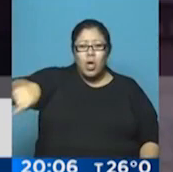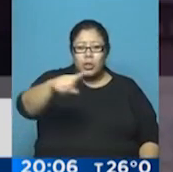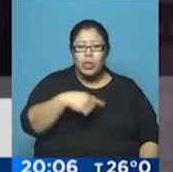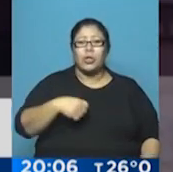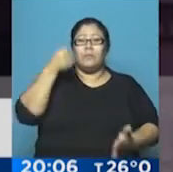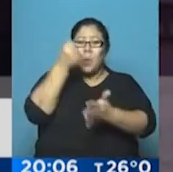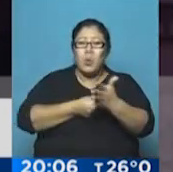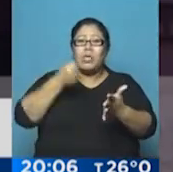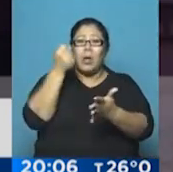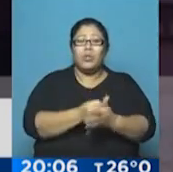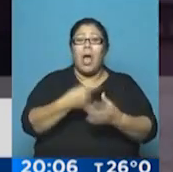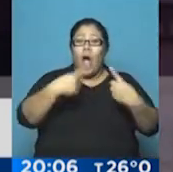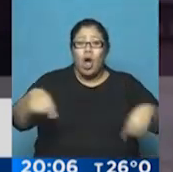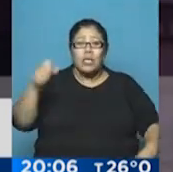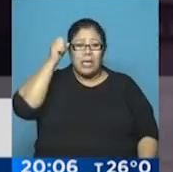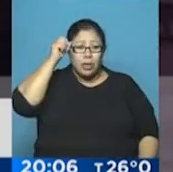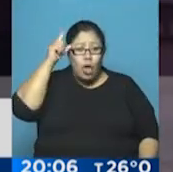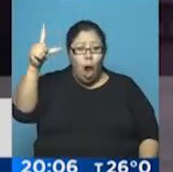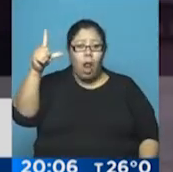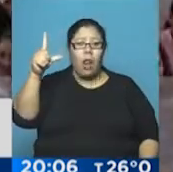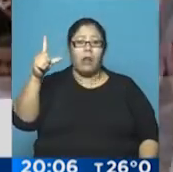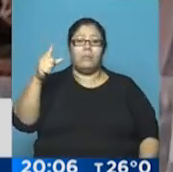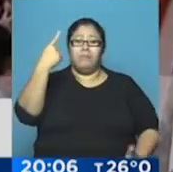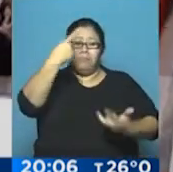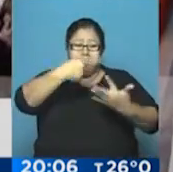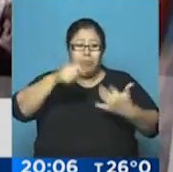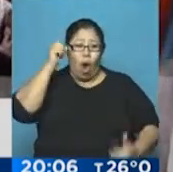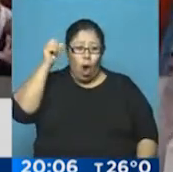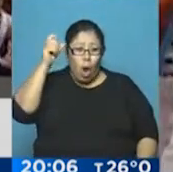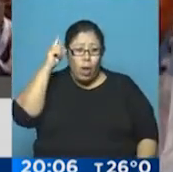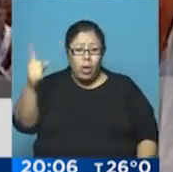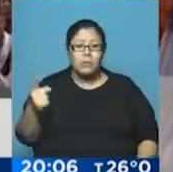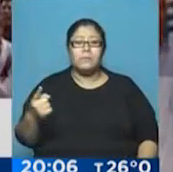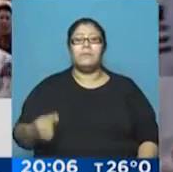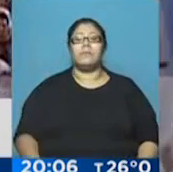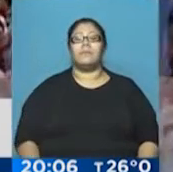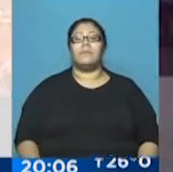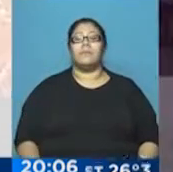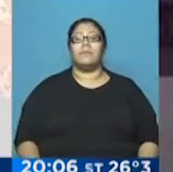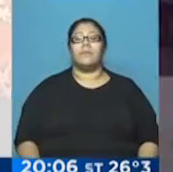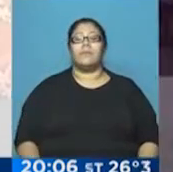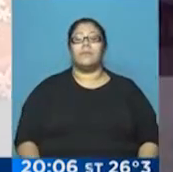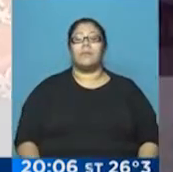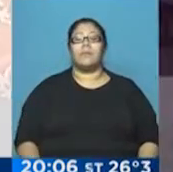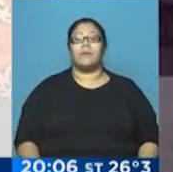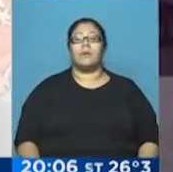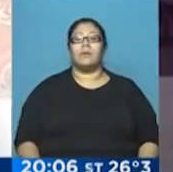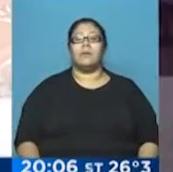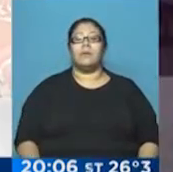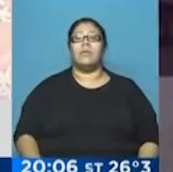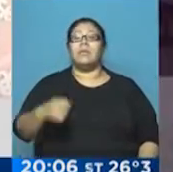tantas cosas por los argentinos, ¿cuántas podrán hacer los que tienen todos